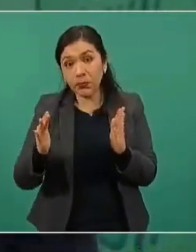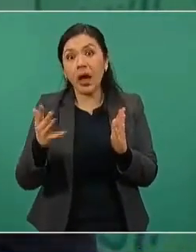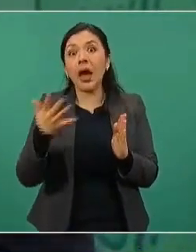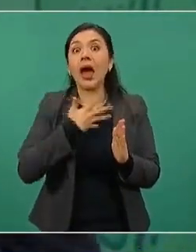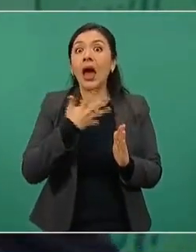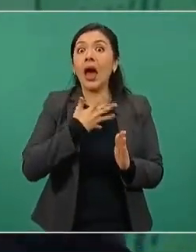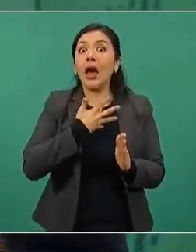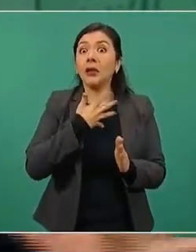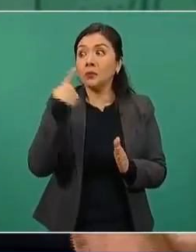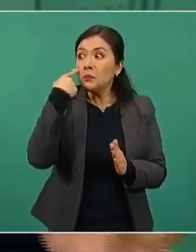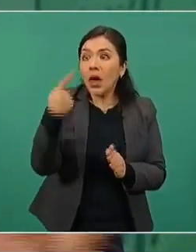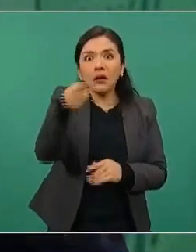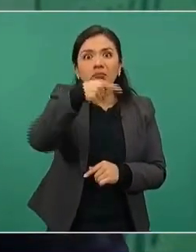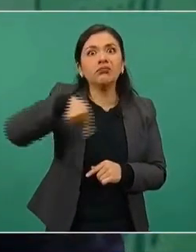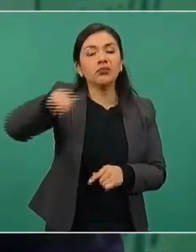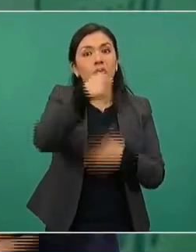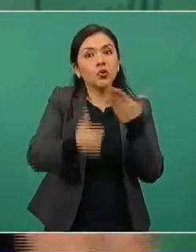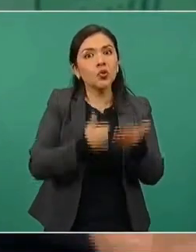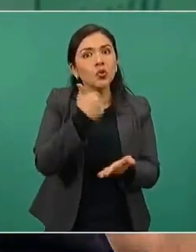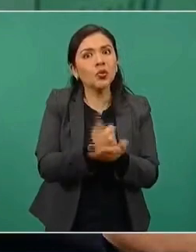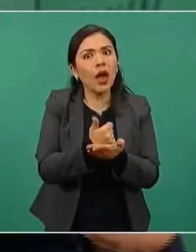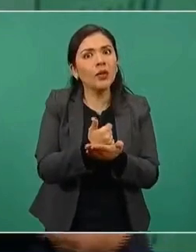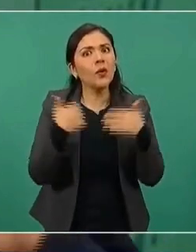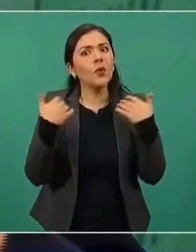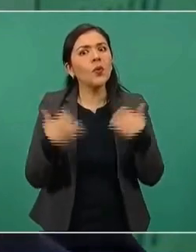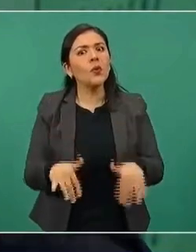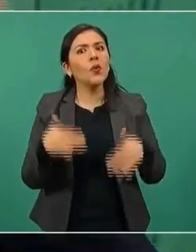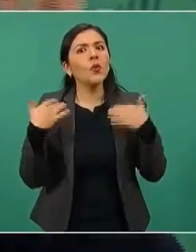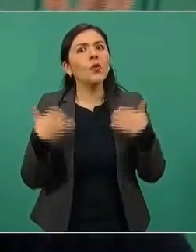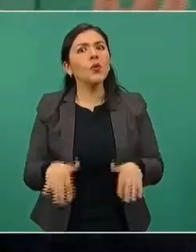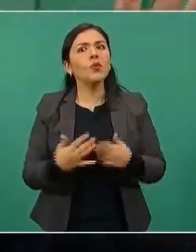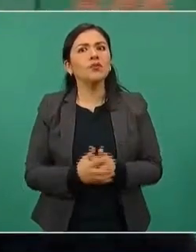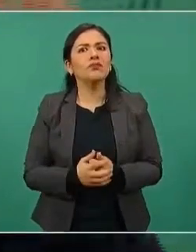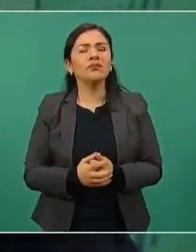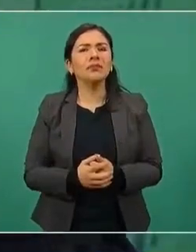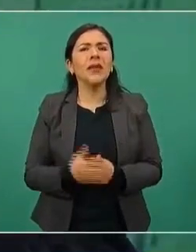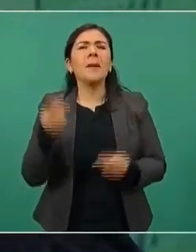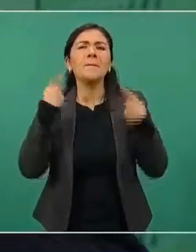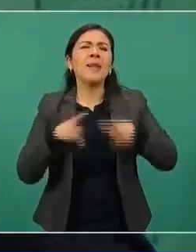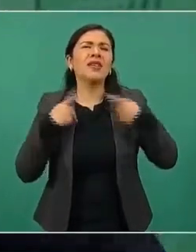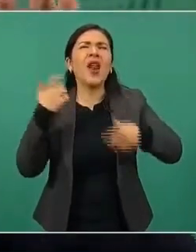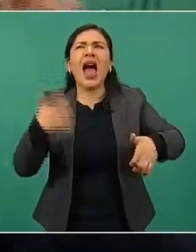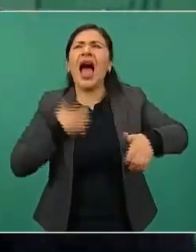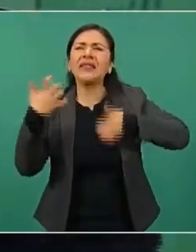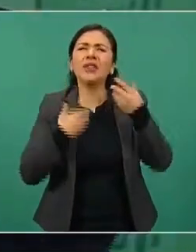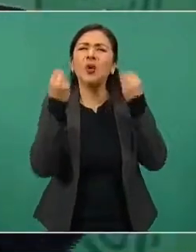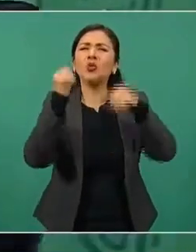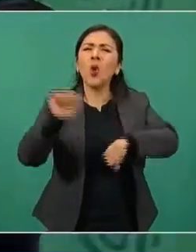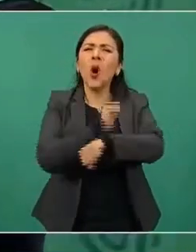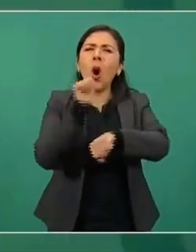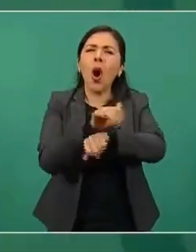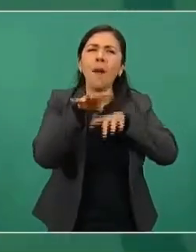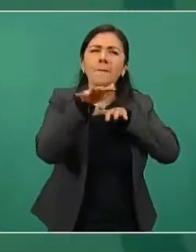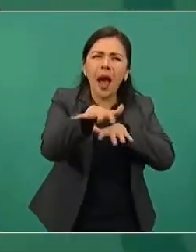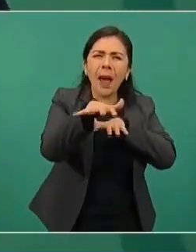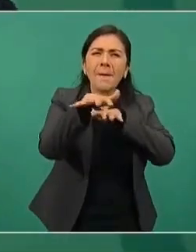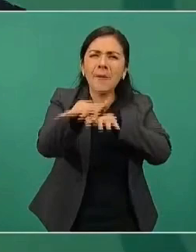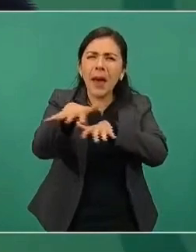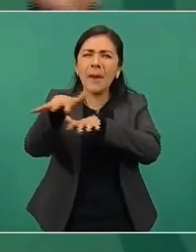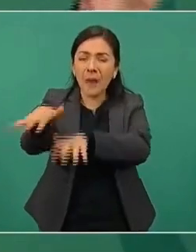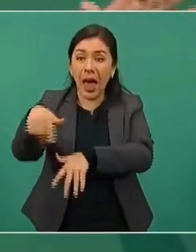la ciudad, están las quejas por el tráfico, está el centro